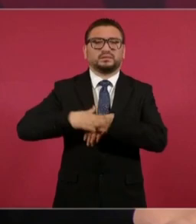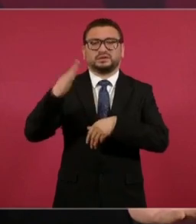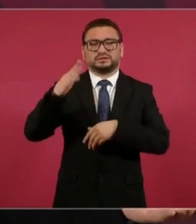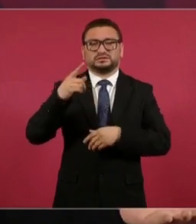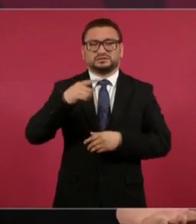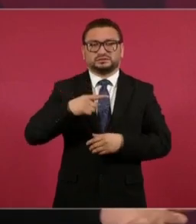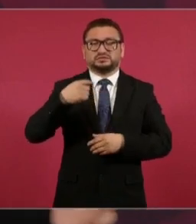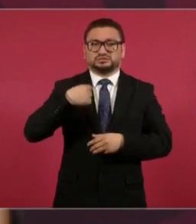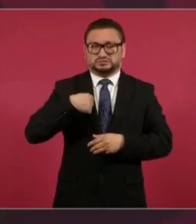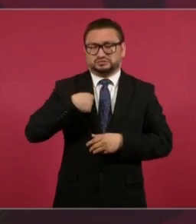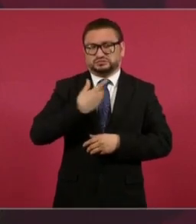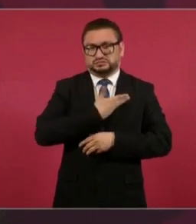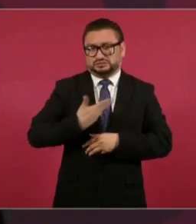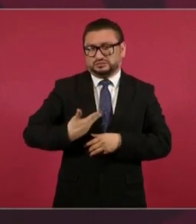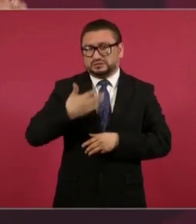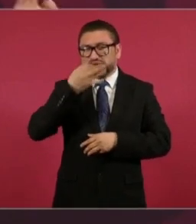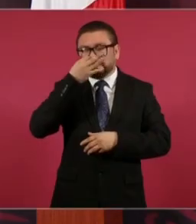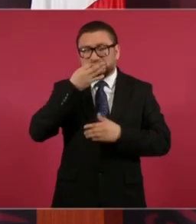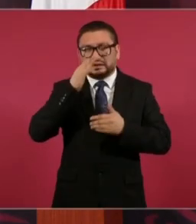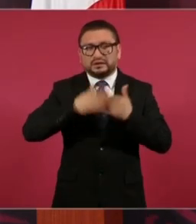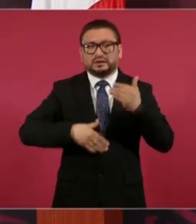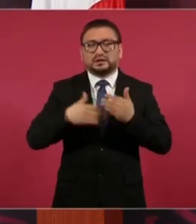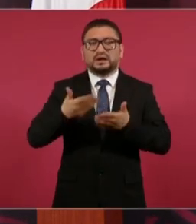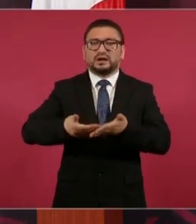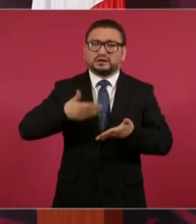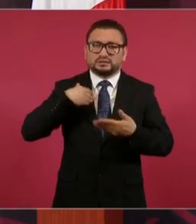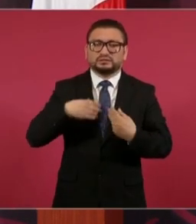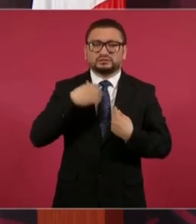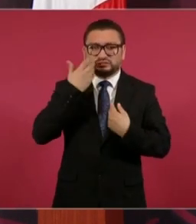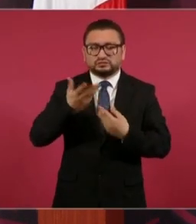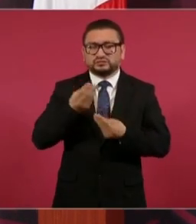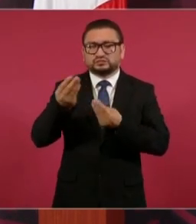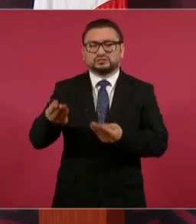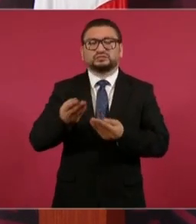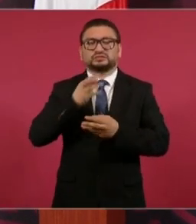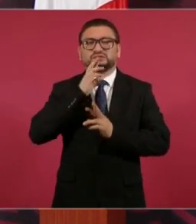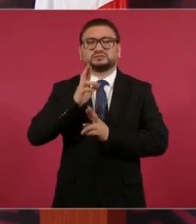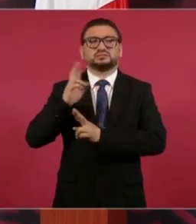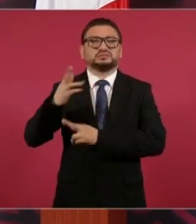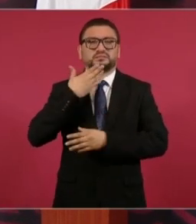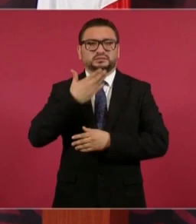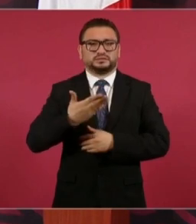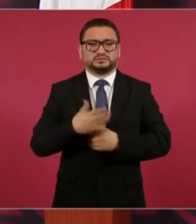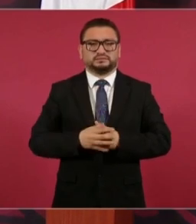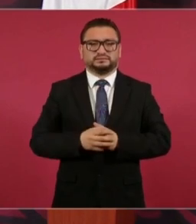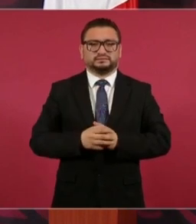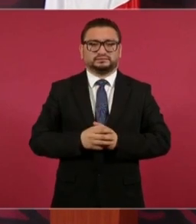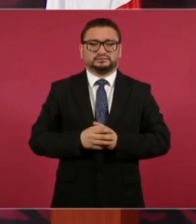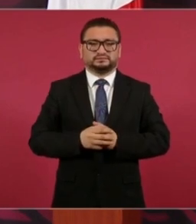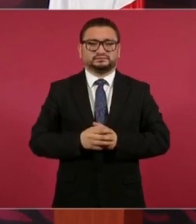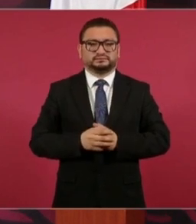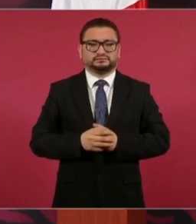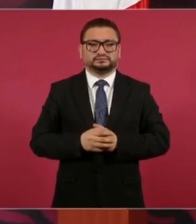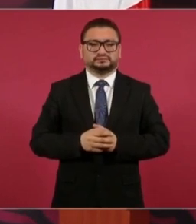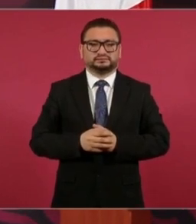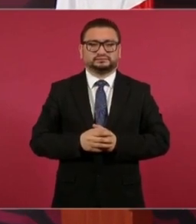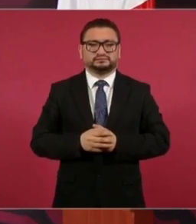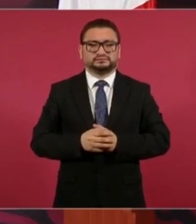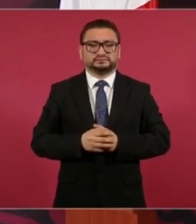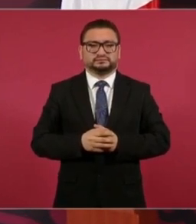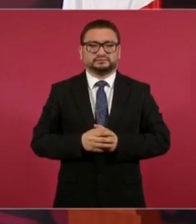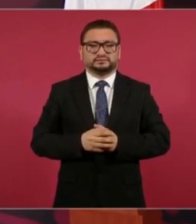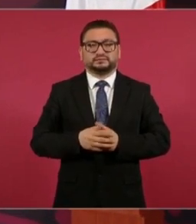falta poco Yo quiero entregar buenos resultados y